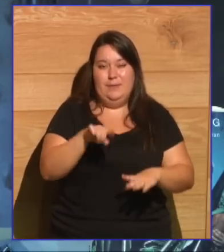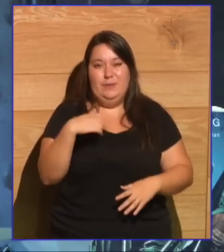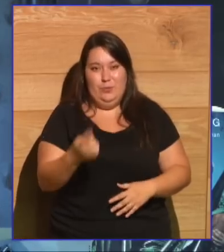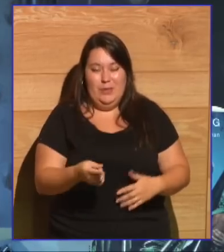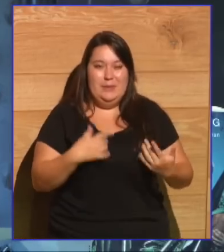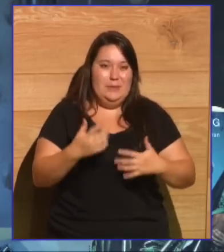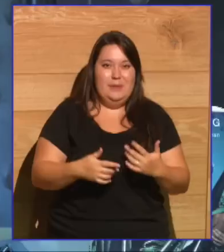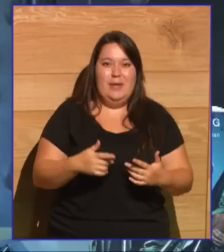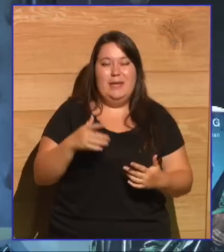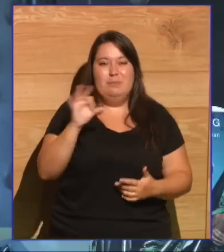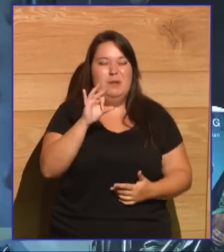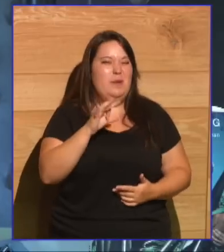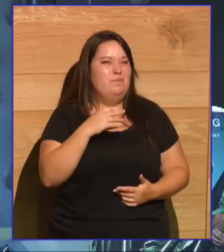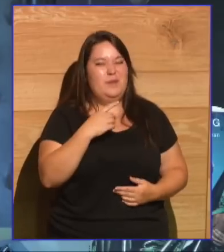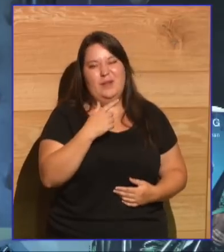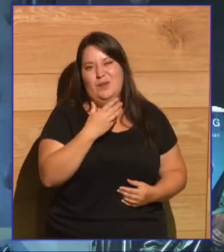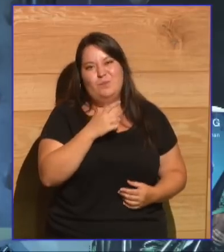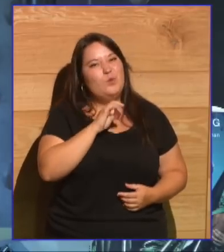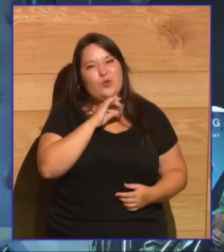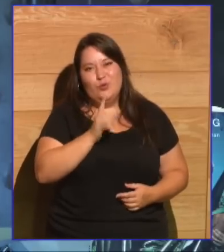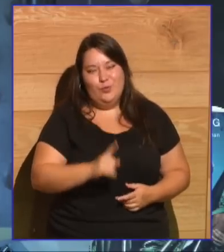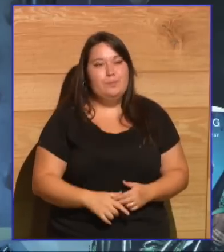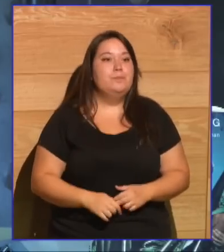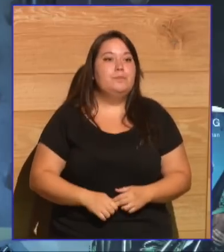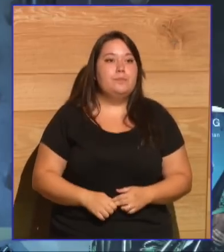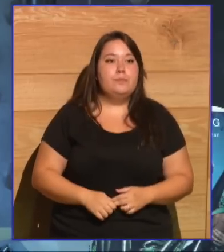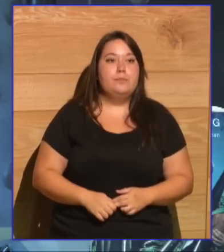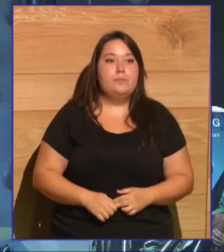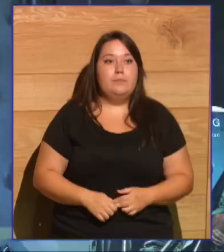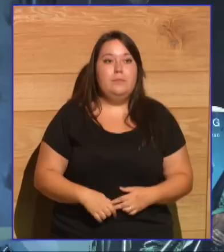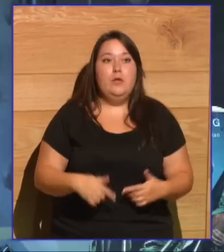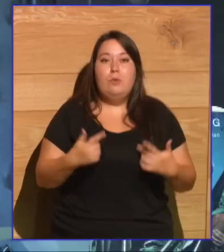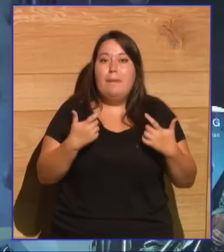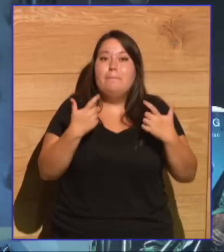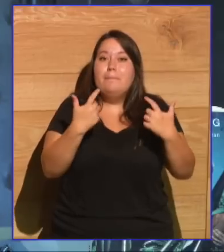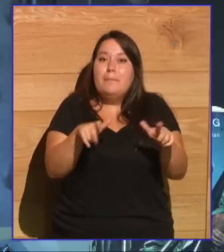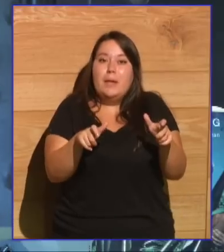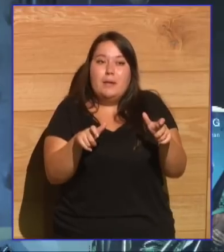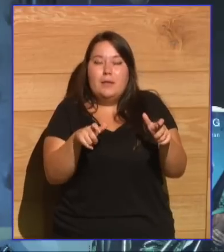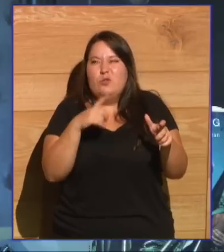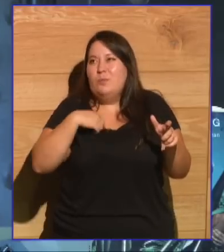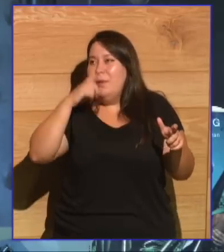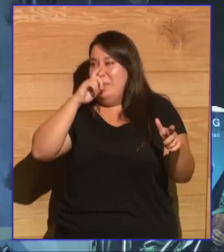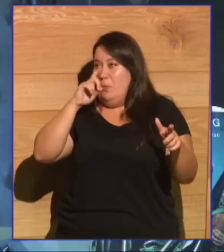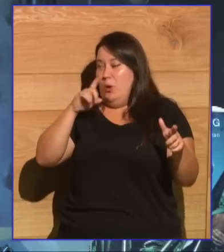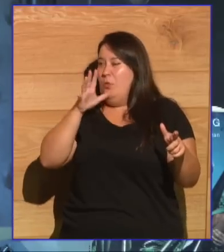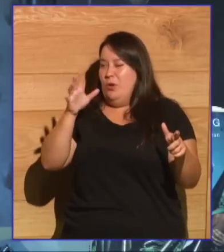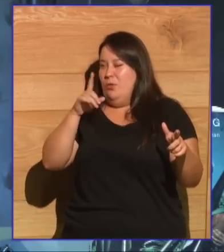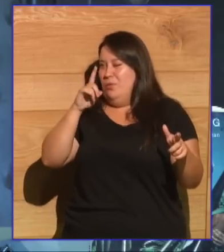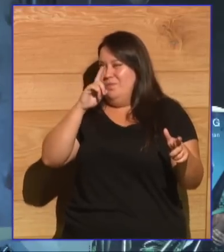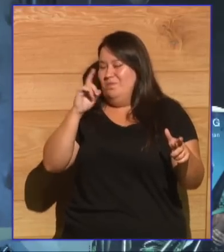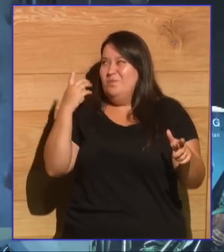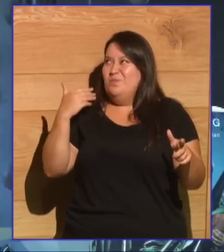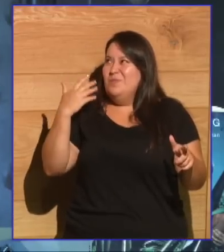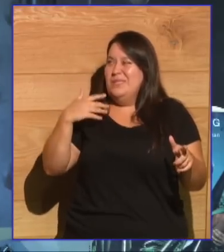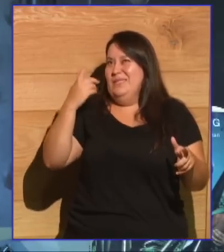retiró pero hay una escena que creo que no estaba en la original de memoria porque no he visitado nada de lo que vamos